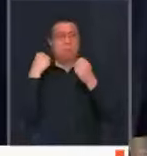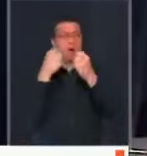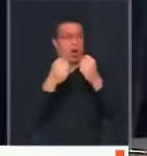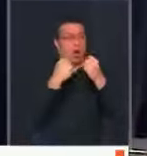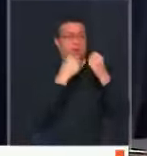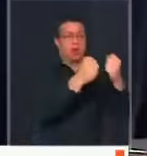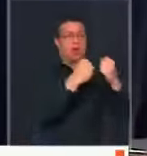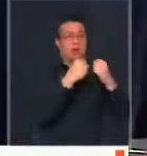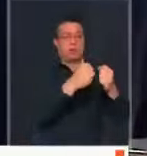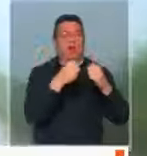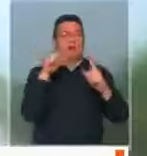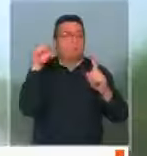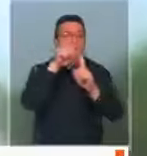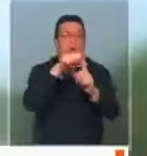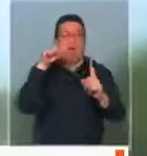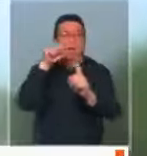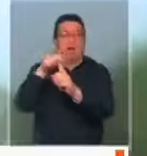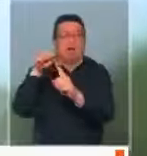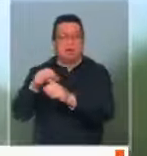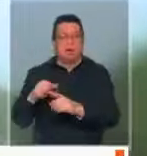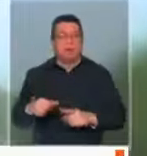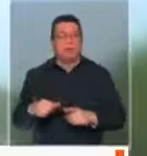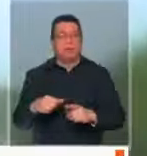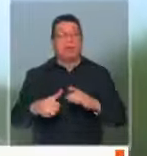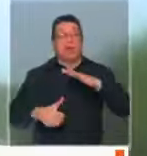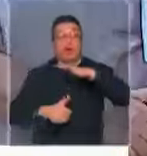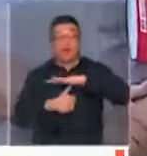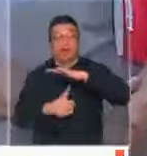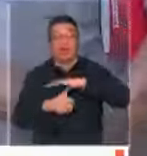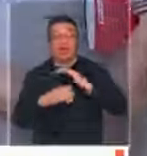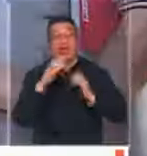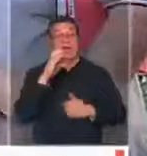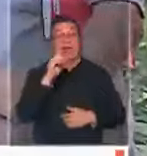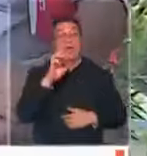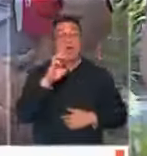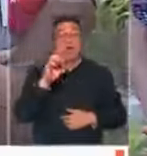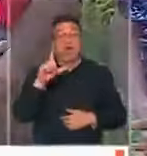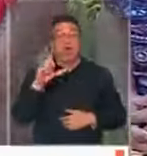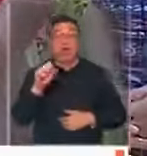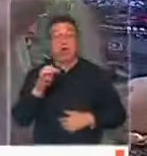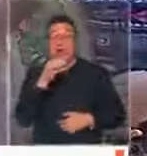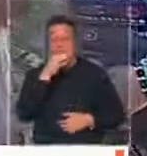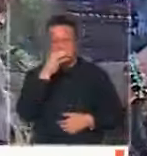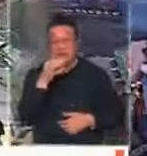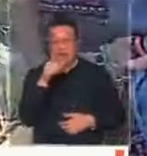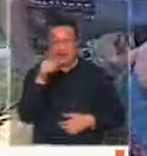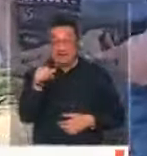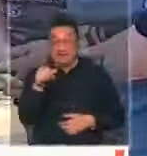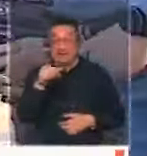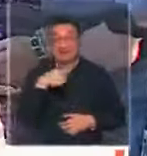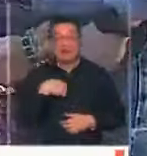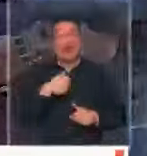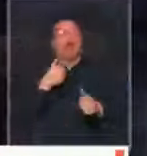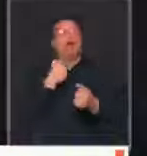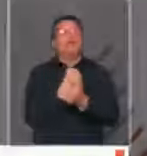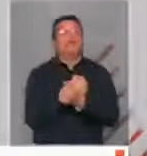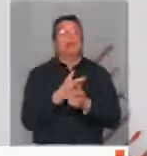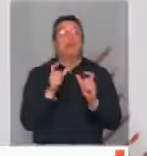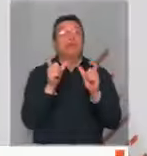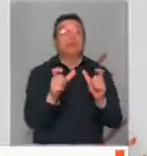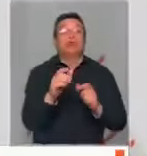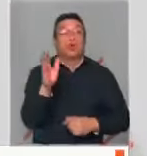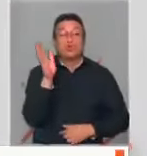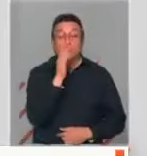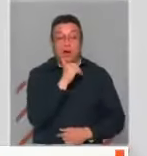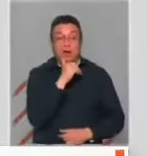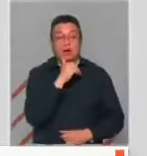tiró combo a mansalva. La concejal Carola Rivero lamentó que el resguardo policial no sea efectivo. Hay